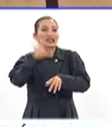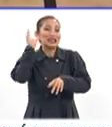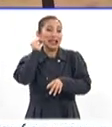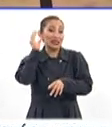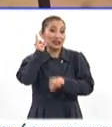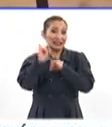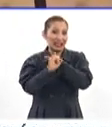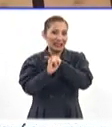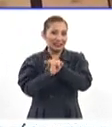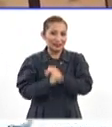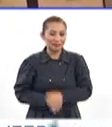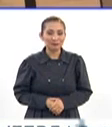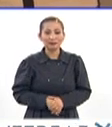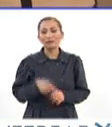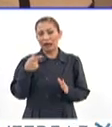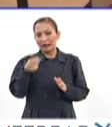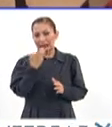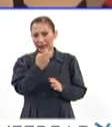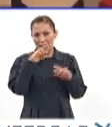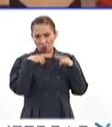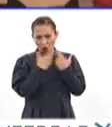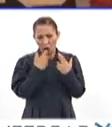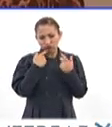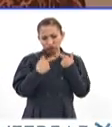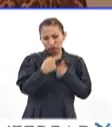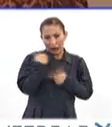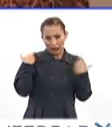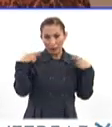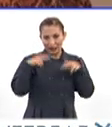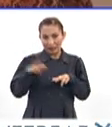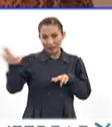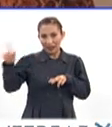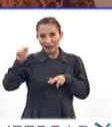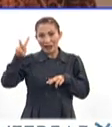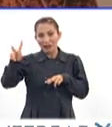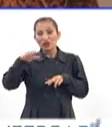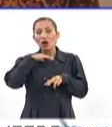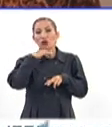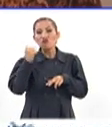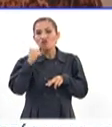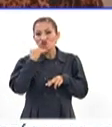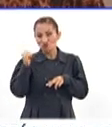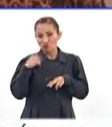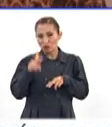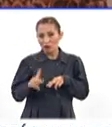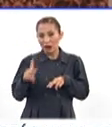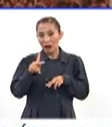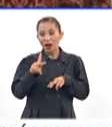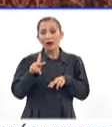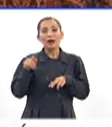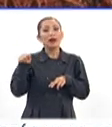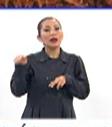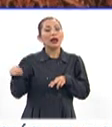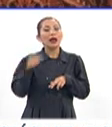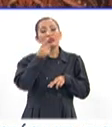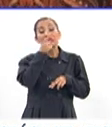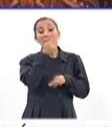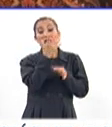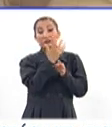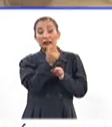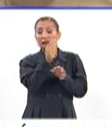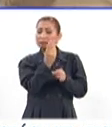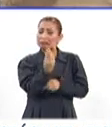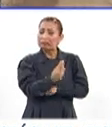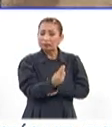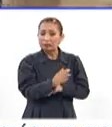e internet. Durante la reunión de trabajo, el representante de la televisora pública de Alemania, Peter Lamburg, dijo que